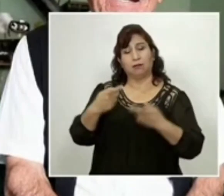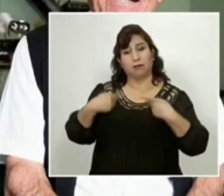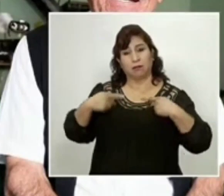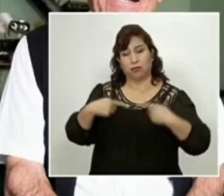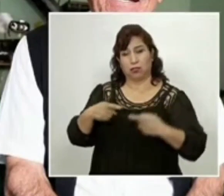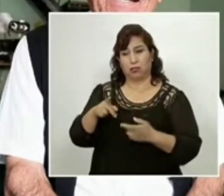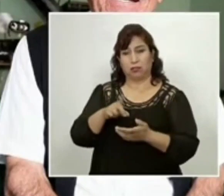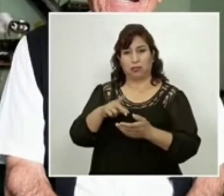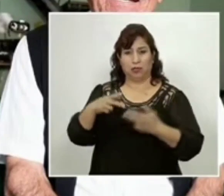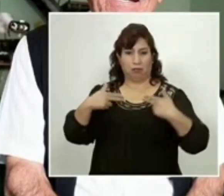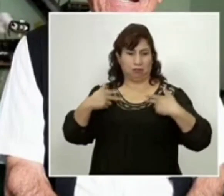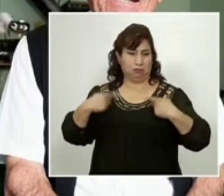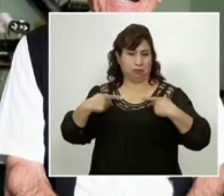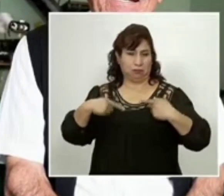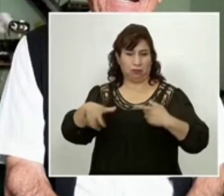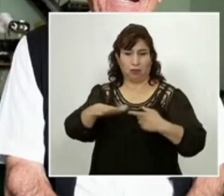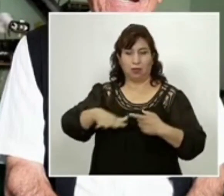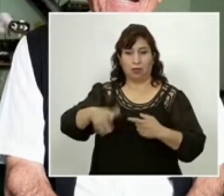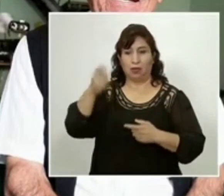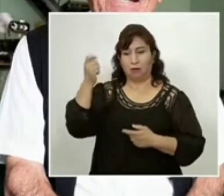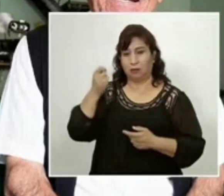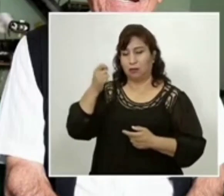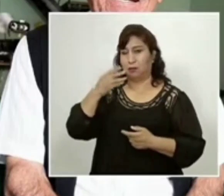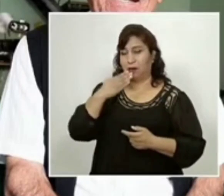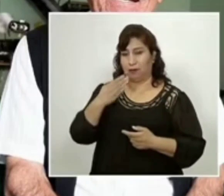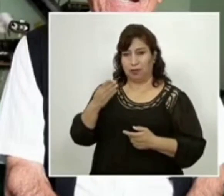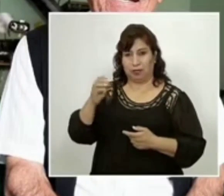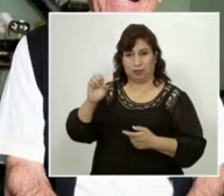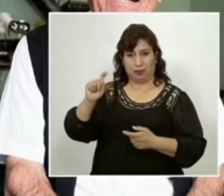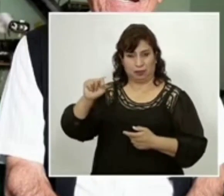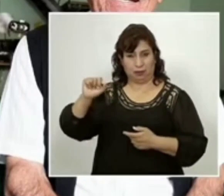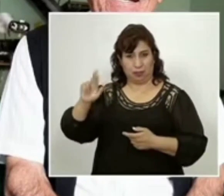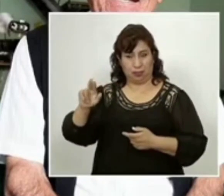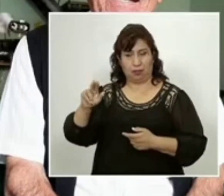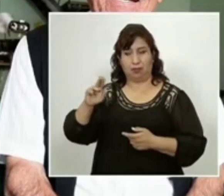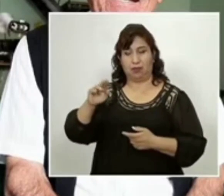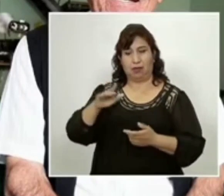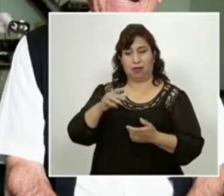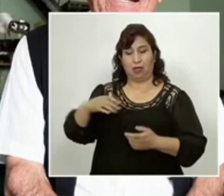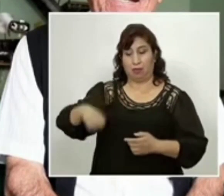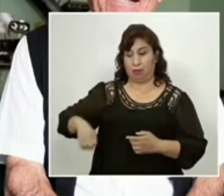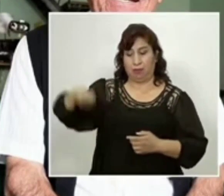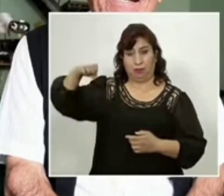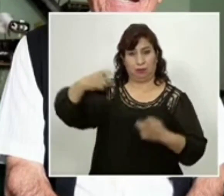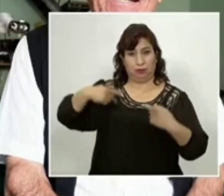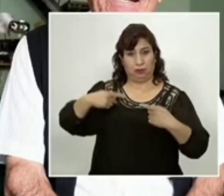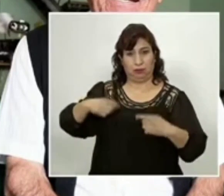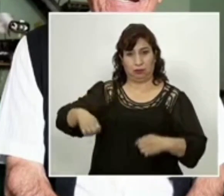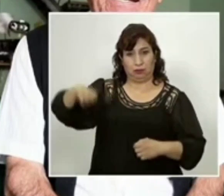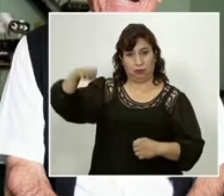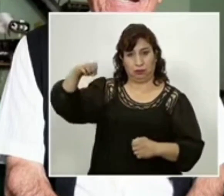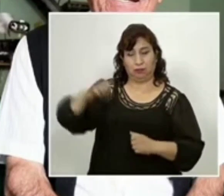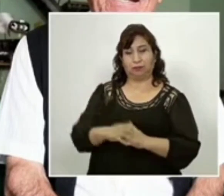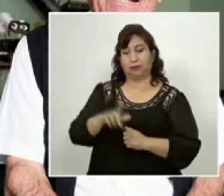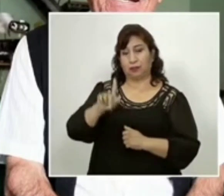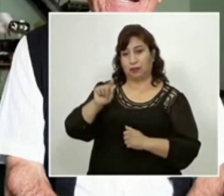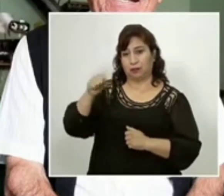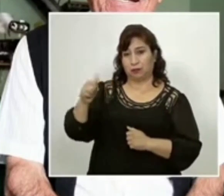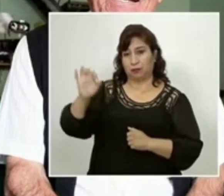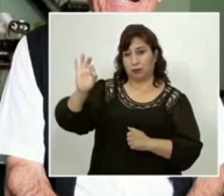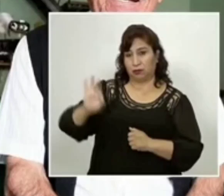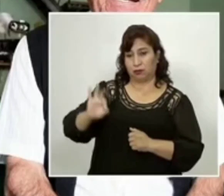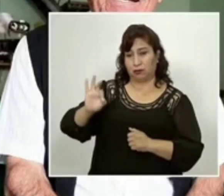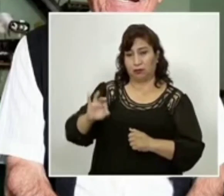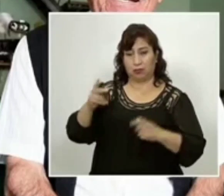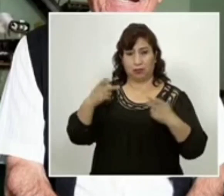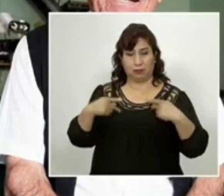83.978 derechohabientes de la pensión para el bienestar de las personas adultas mayores. 76% de los